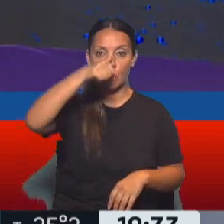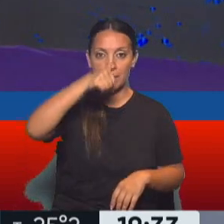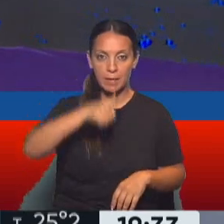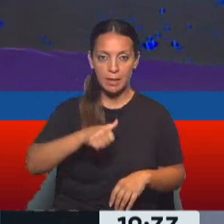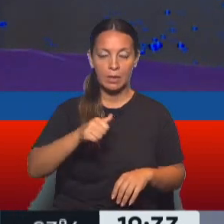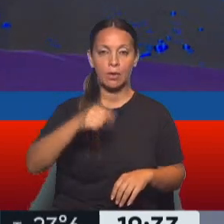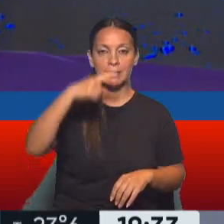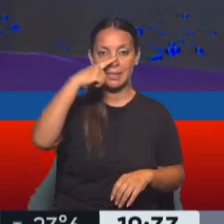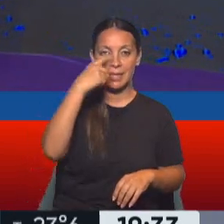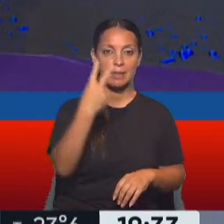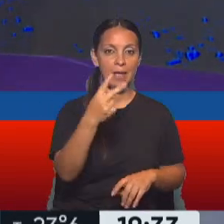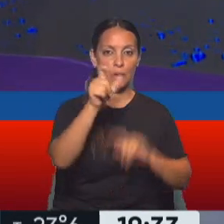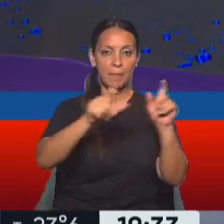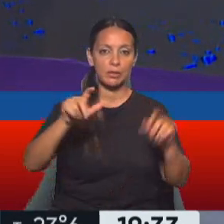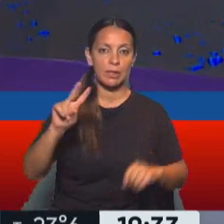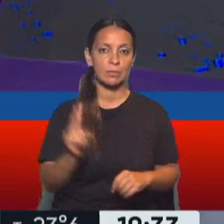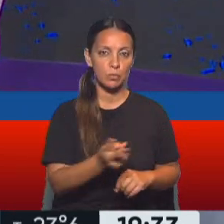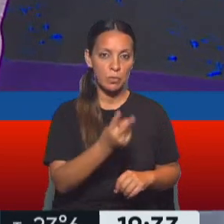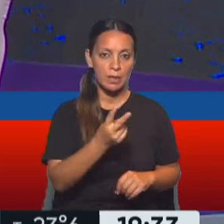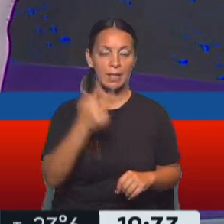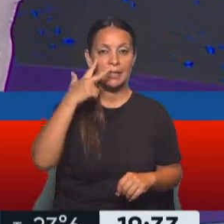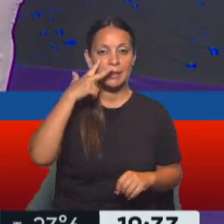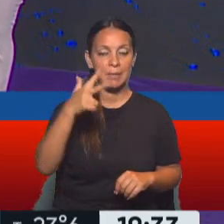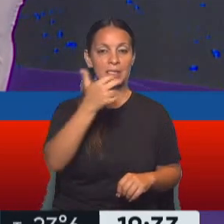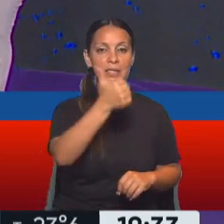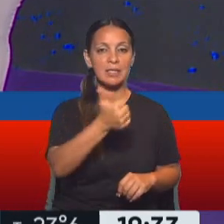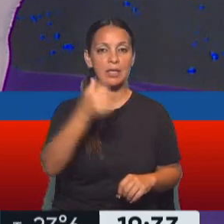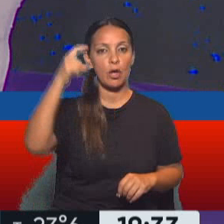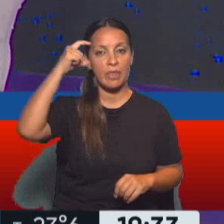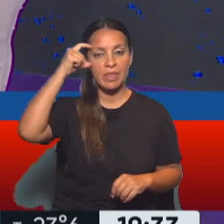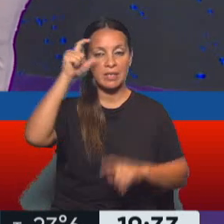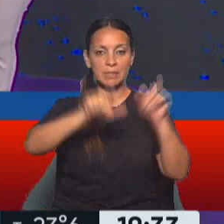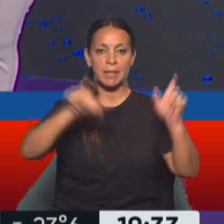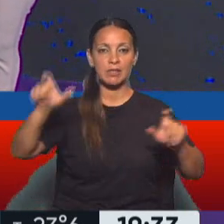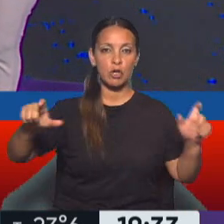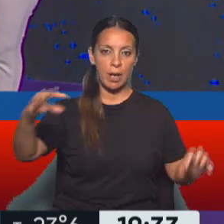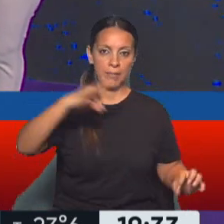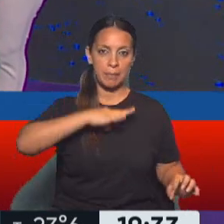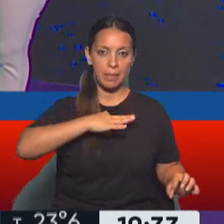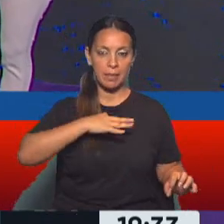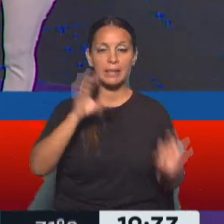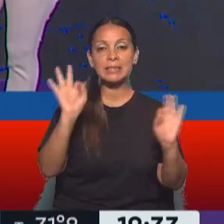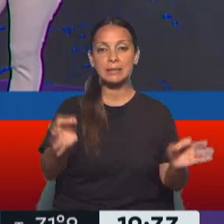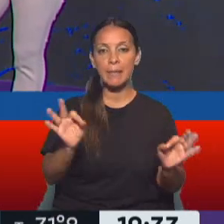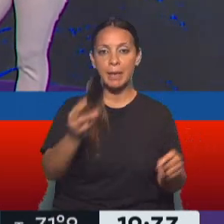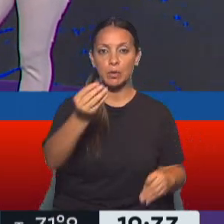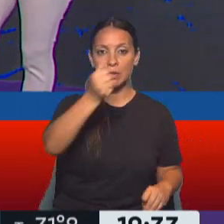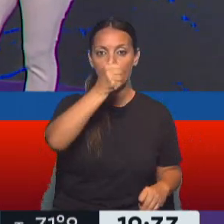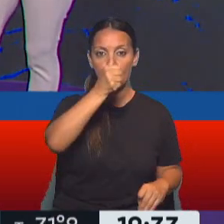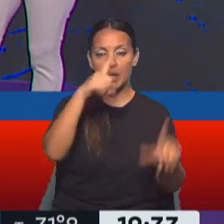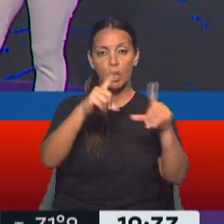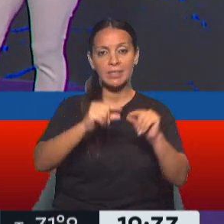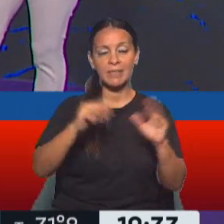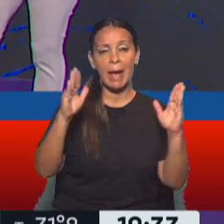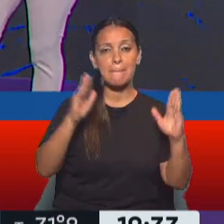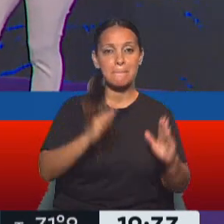tenemos 72 nuevas muertes y 3.610 contagios. Tengamos en cuenta que los fines de semana las cifras suelen ser